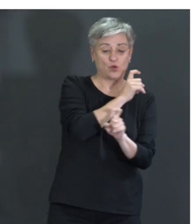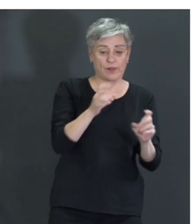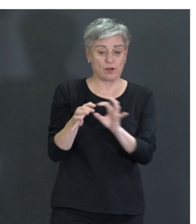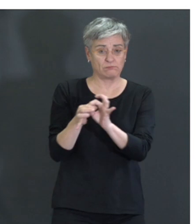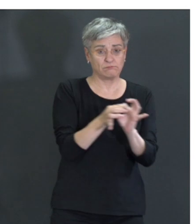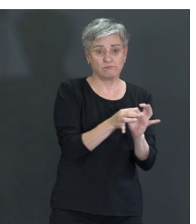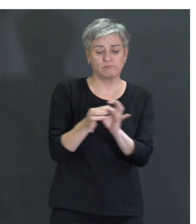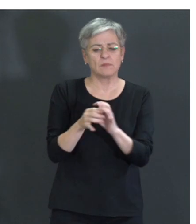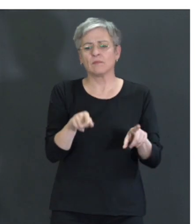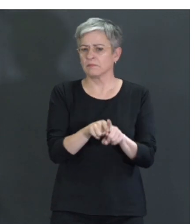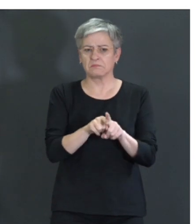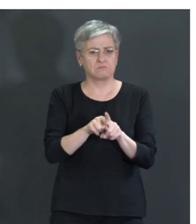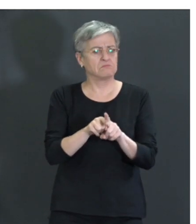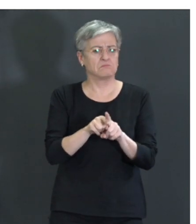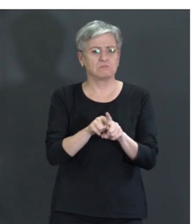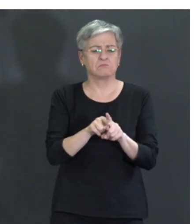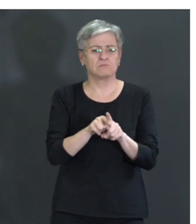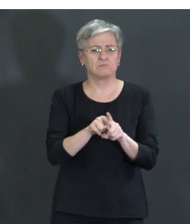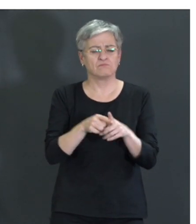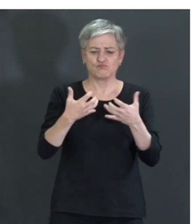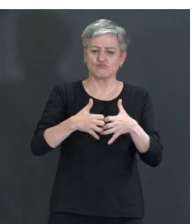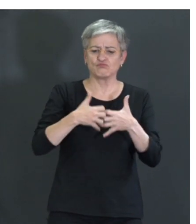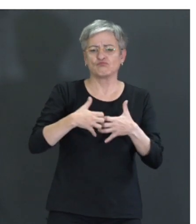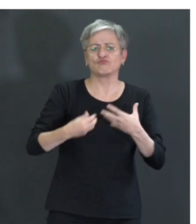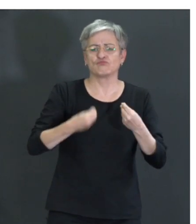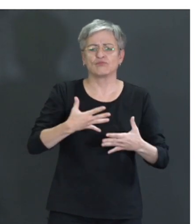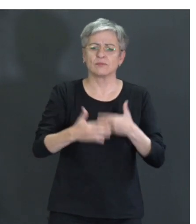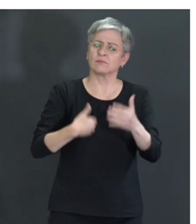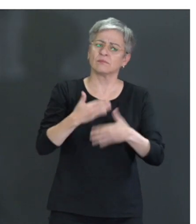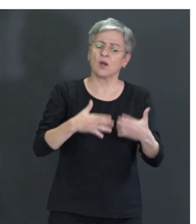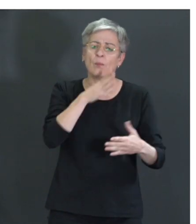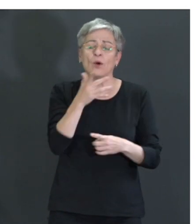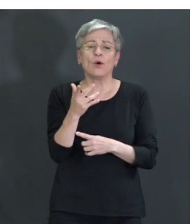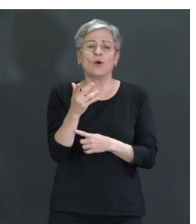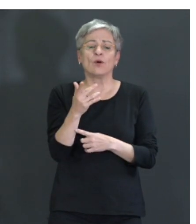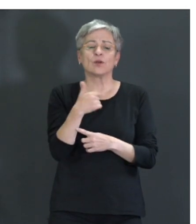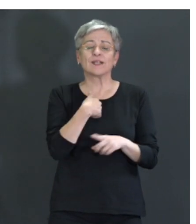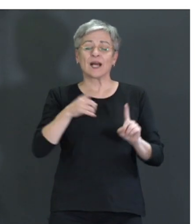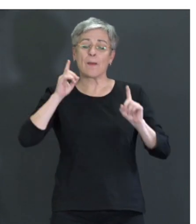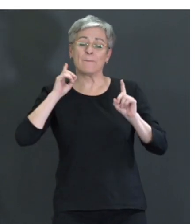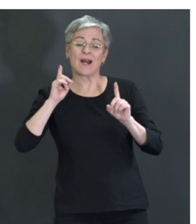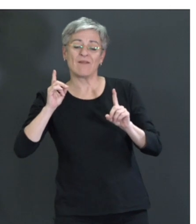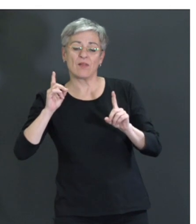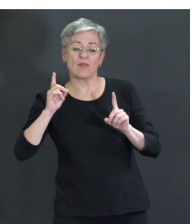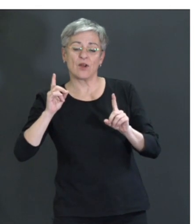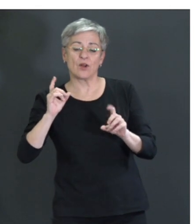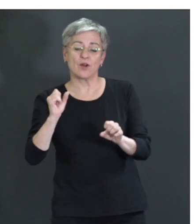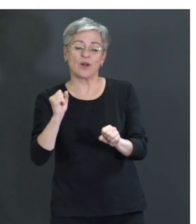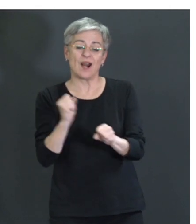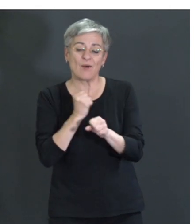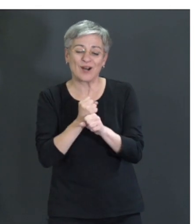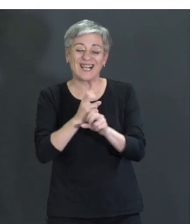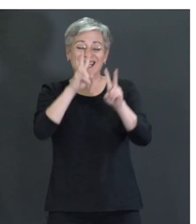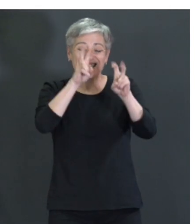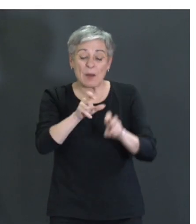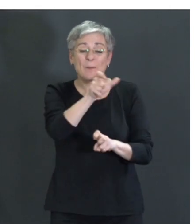sido muy productivo en el sentido de que hemos podido trabajar en la prevención de los laborales de las personas con